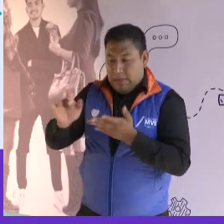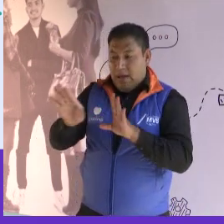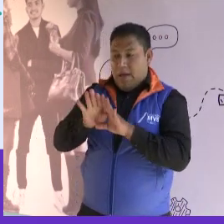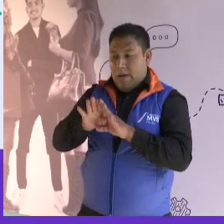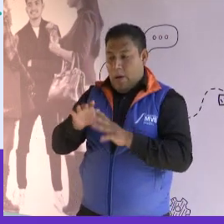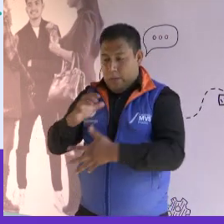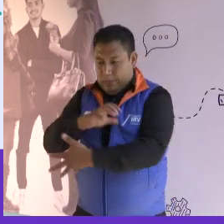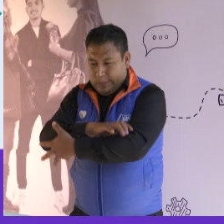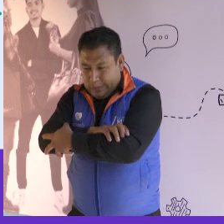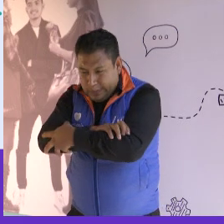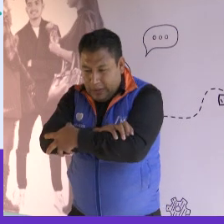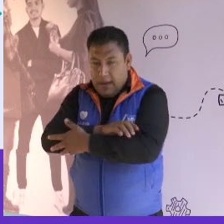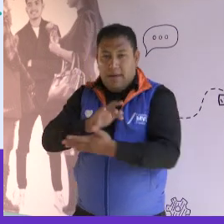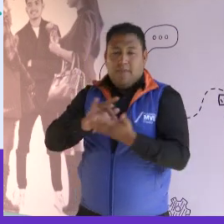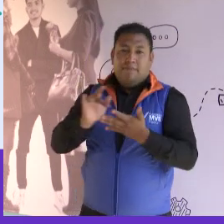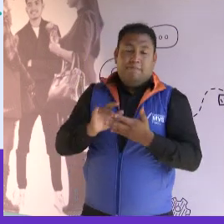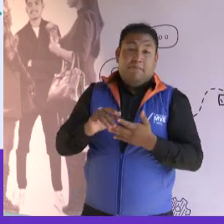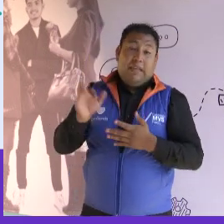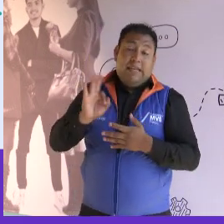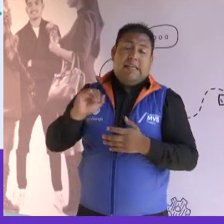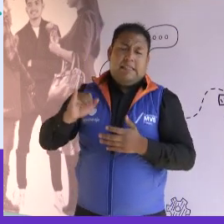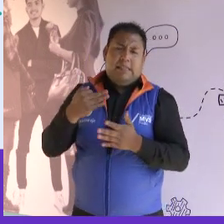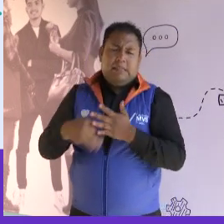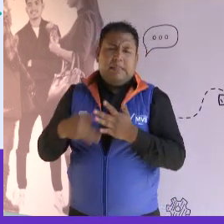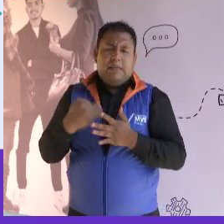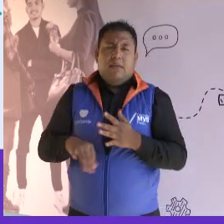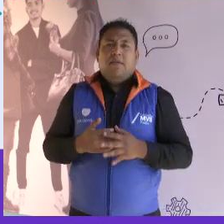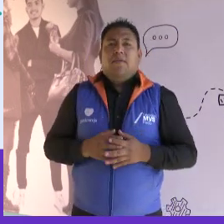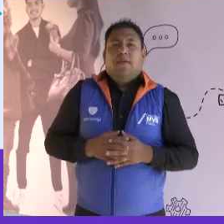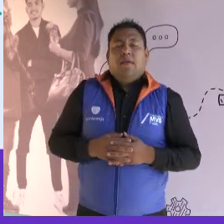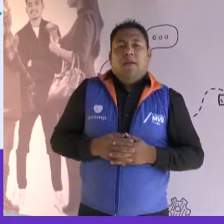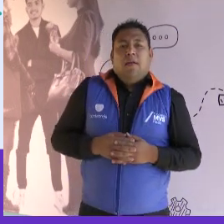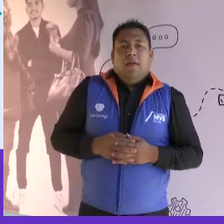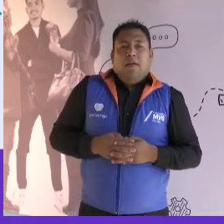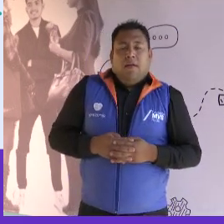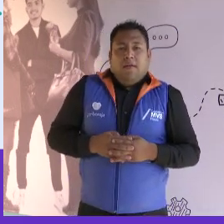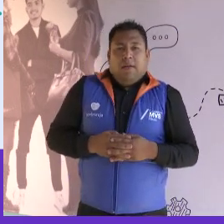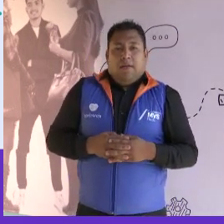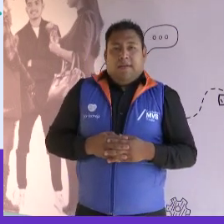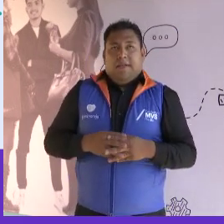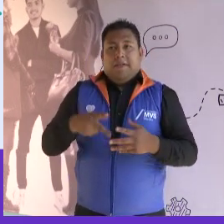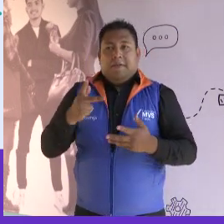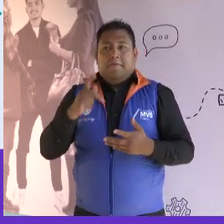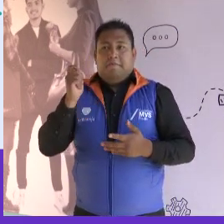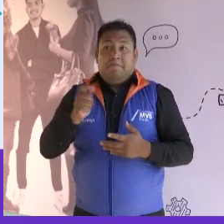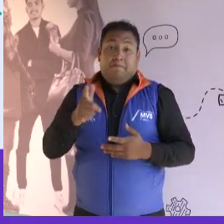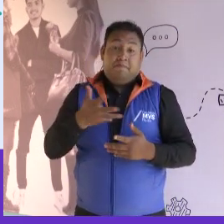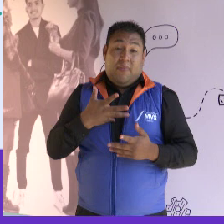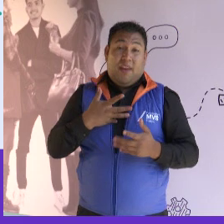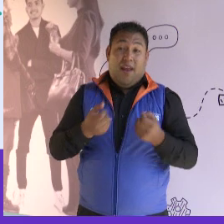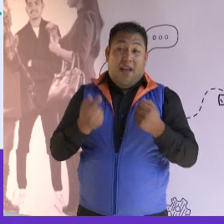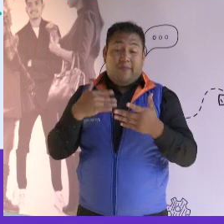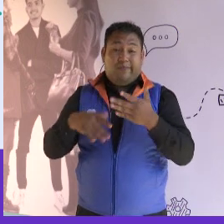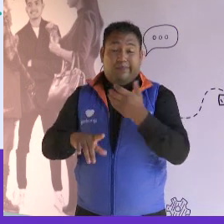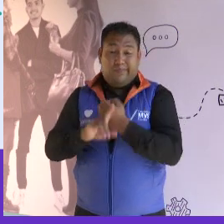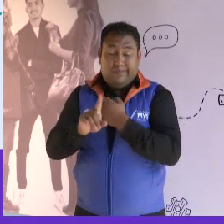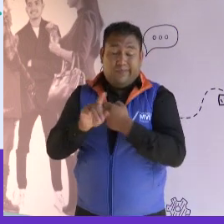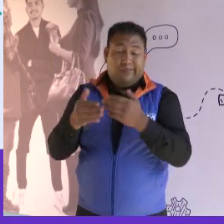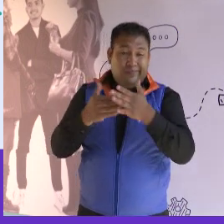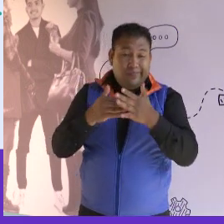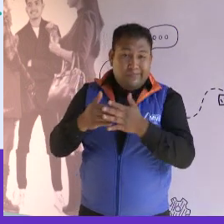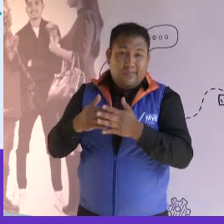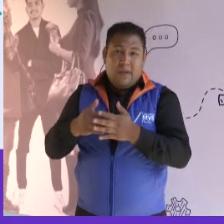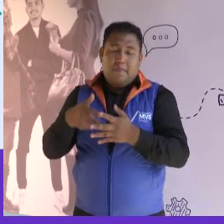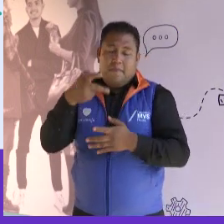en específico. Hemos visto que han tenido que enfrentar contextos muy adversos y es importante, creo yo,